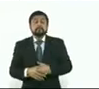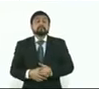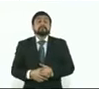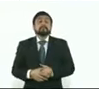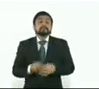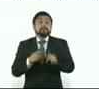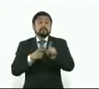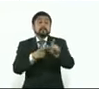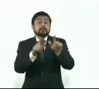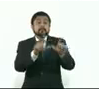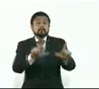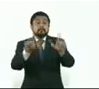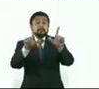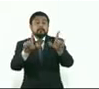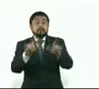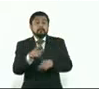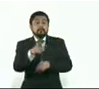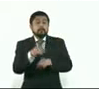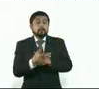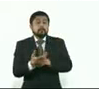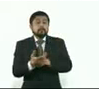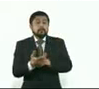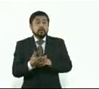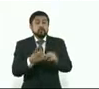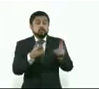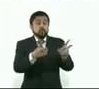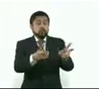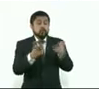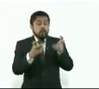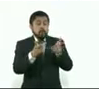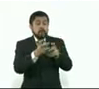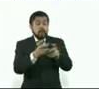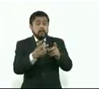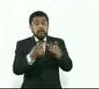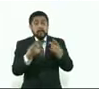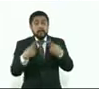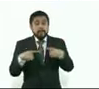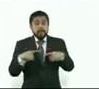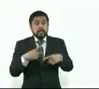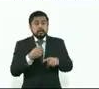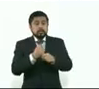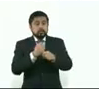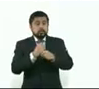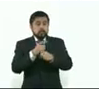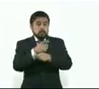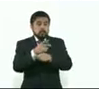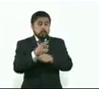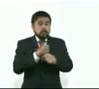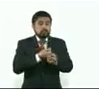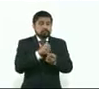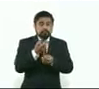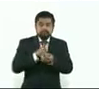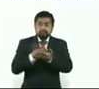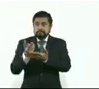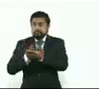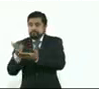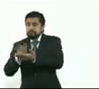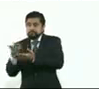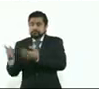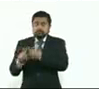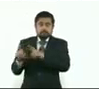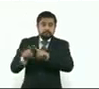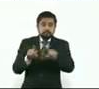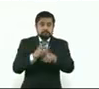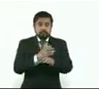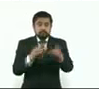Robo a repartidor, se puso atención sobre este tema en la mesa y hay un compromiso de atender especialmente el caso del sector